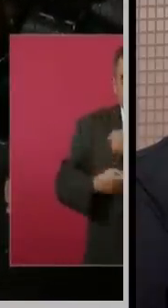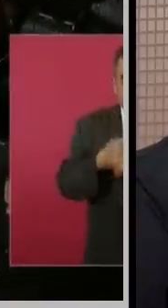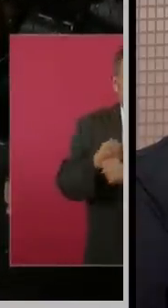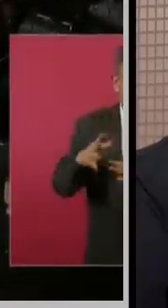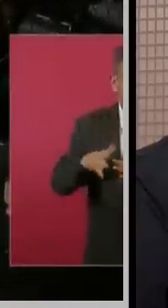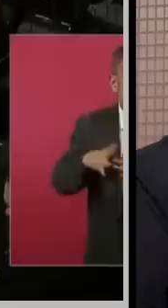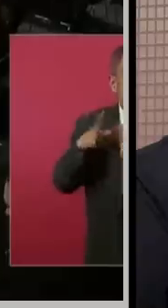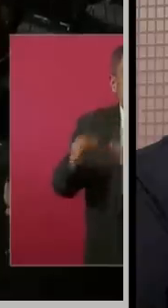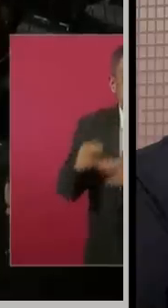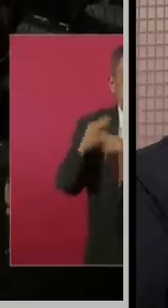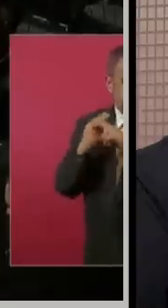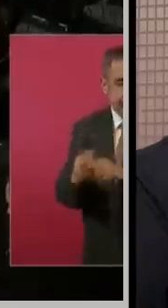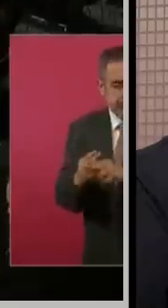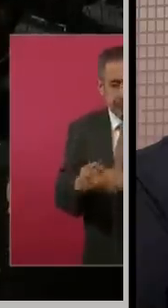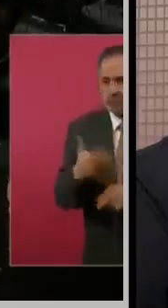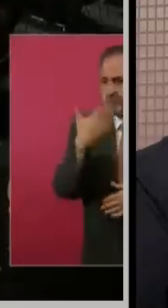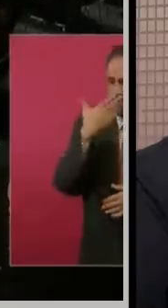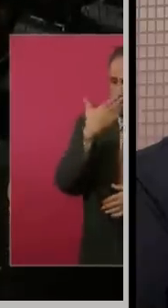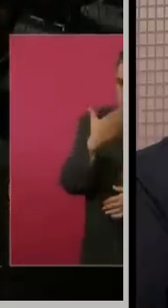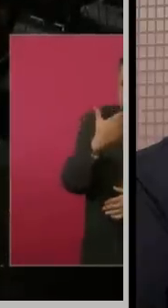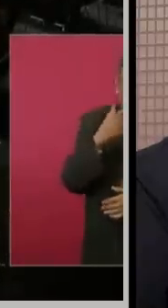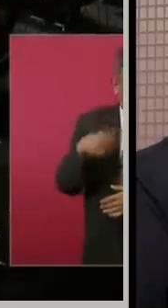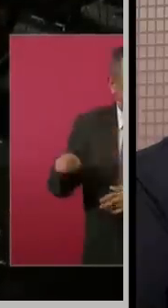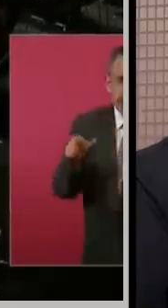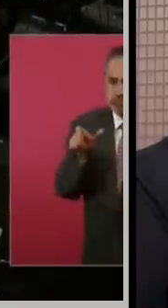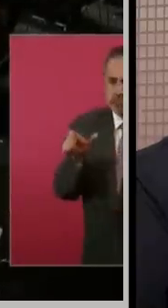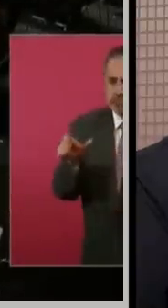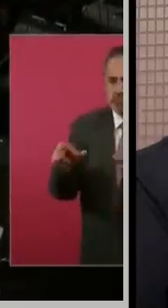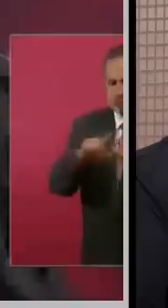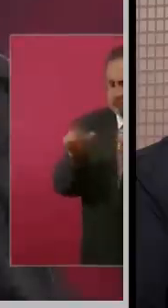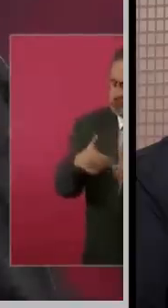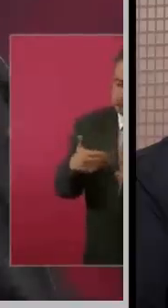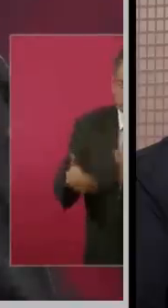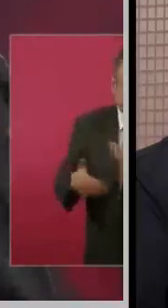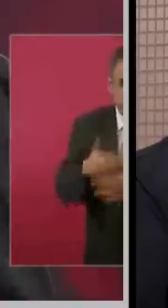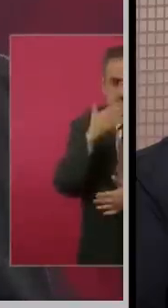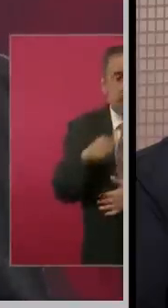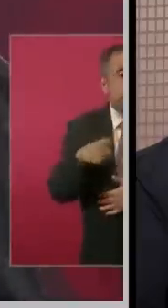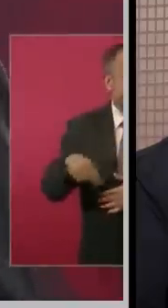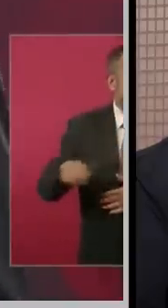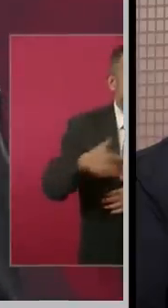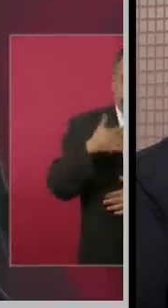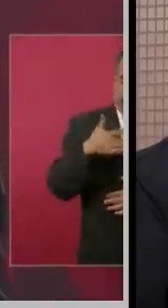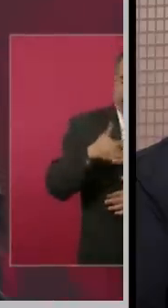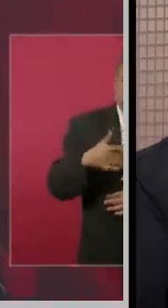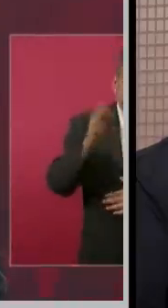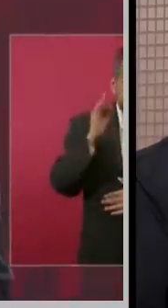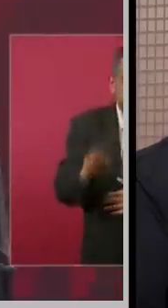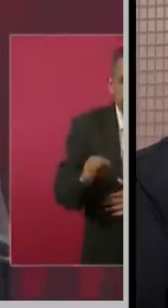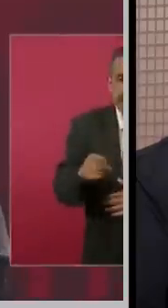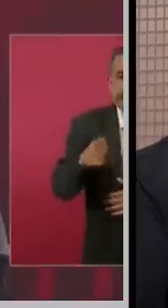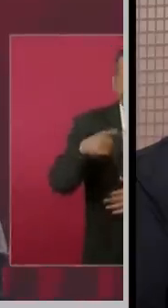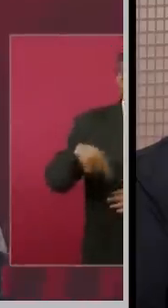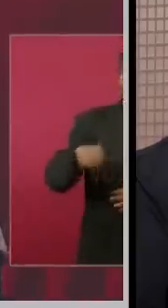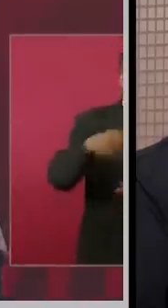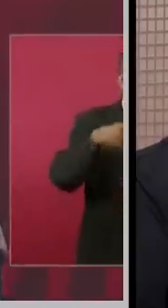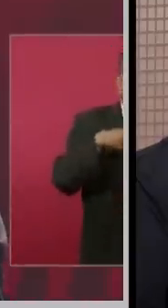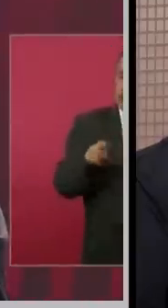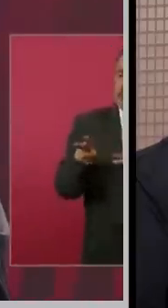institución y está dando muy buenos resultados, tiene aceptación de la